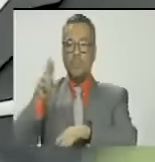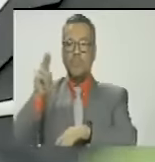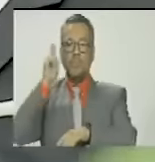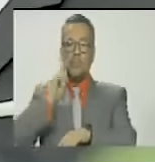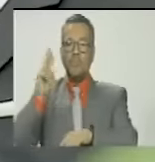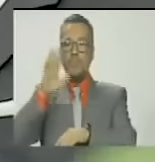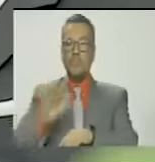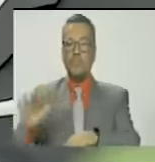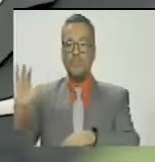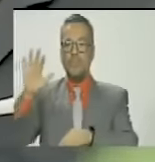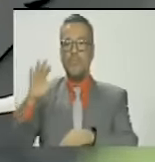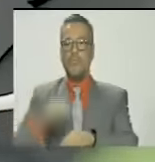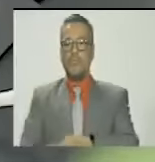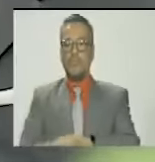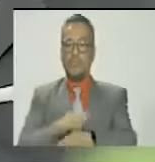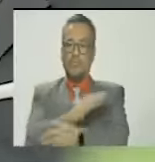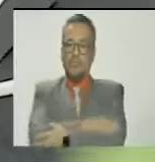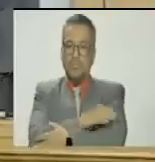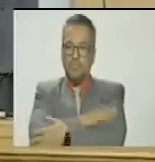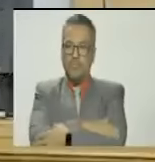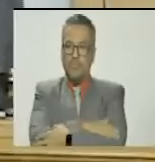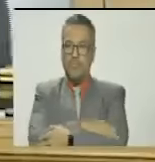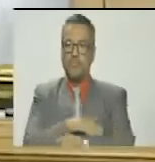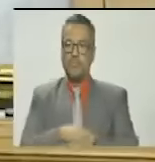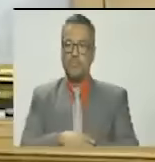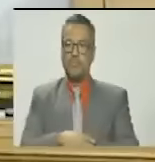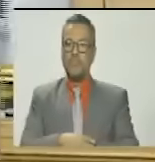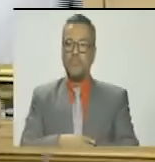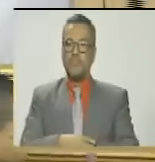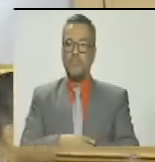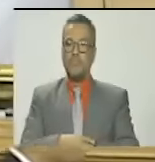la República Bolivariana de Venezuela. Felicitaciones, Pedro.